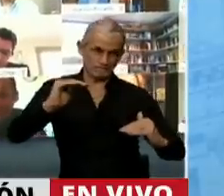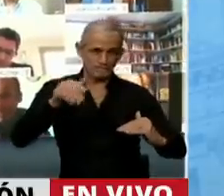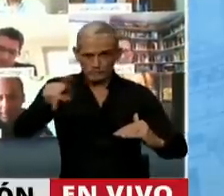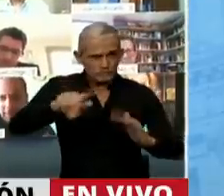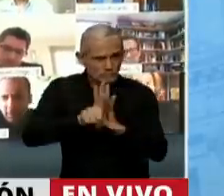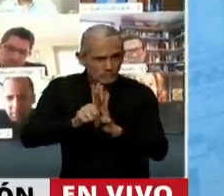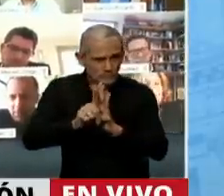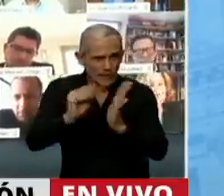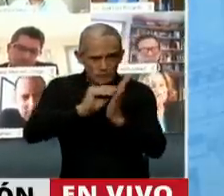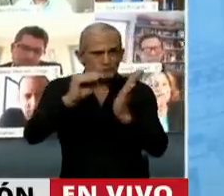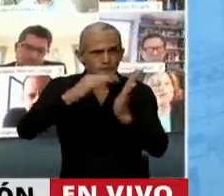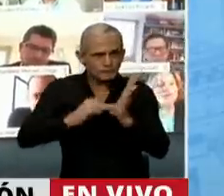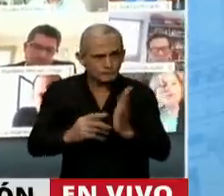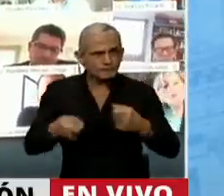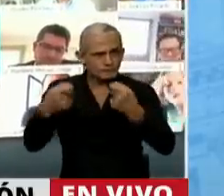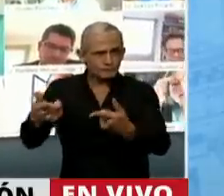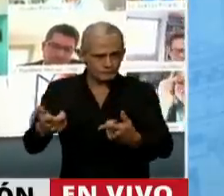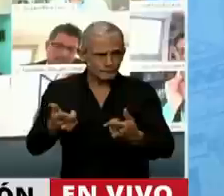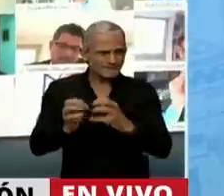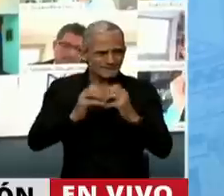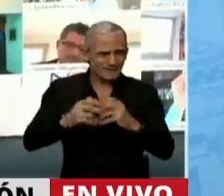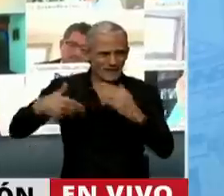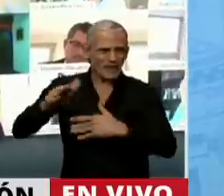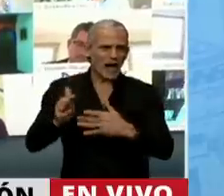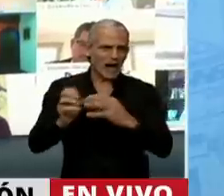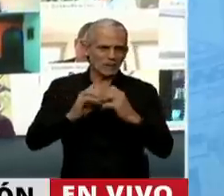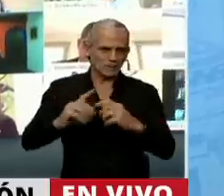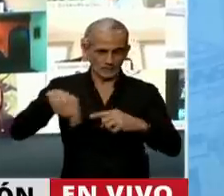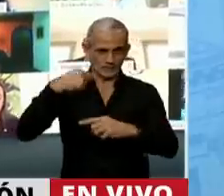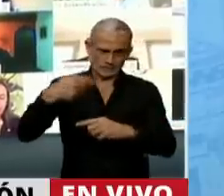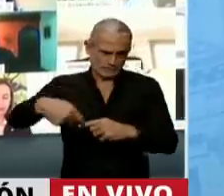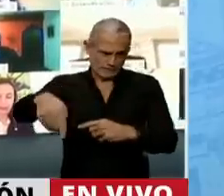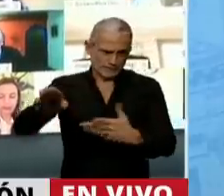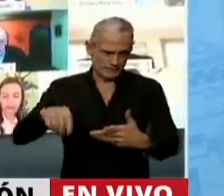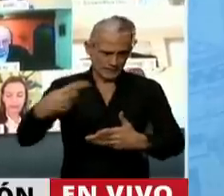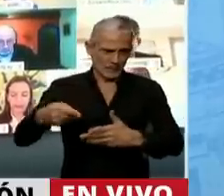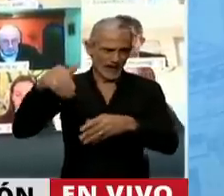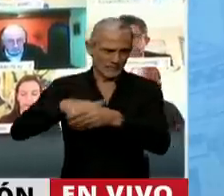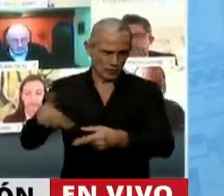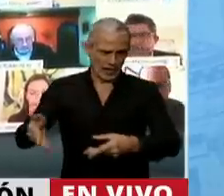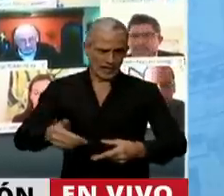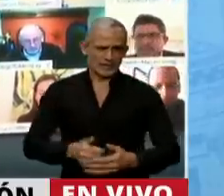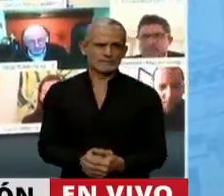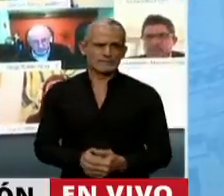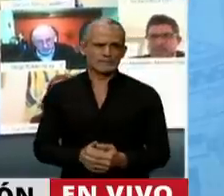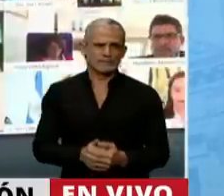en la ley que está en tratamiento y se va a votar en estos días, entiendo.